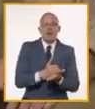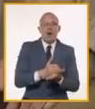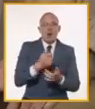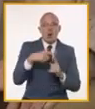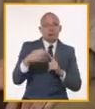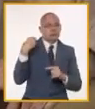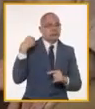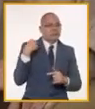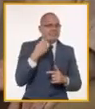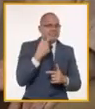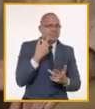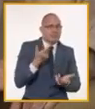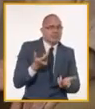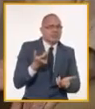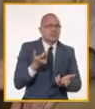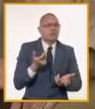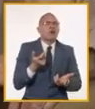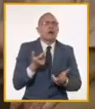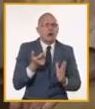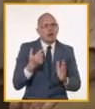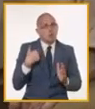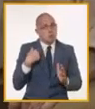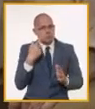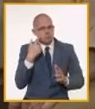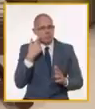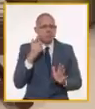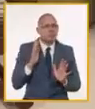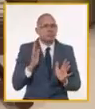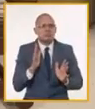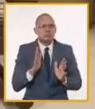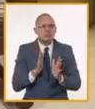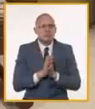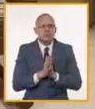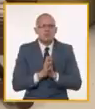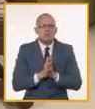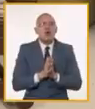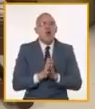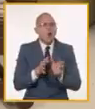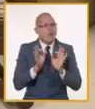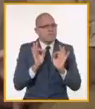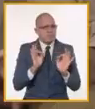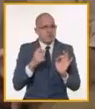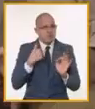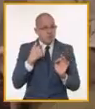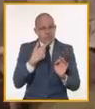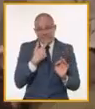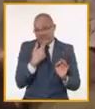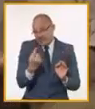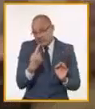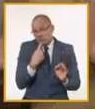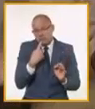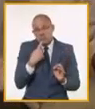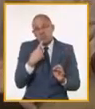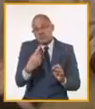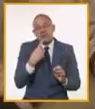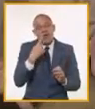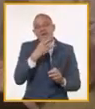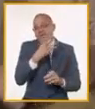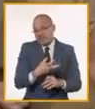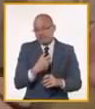estaba ahí. Y entonces fue que yo le planteé a Fidel que yo iba como